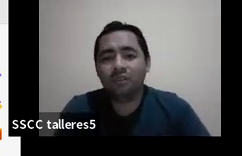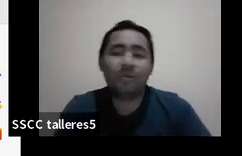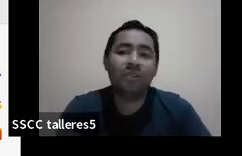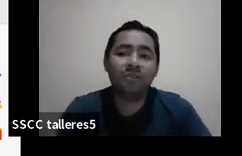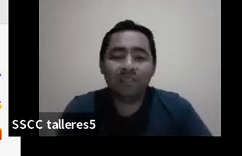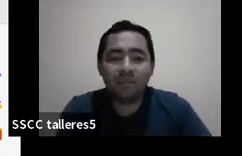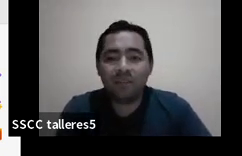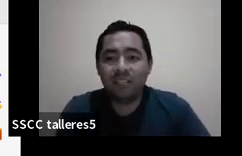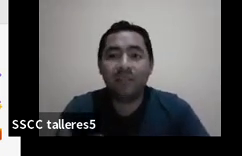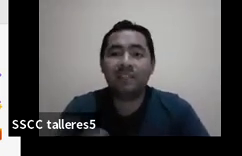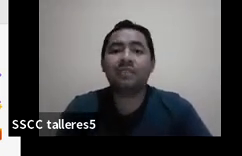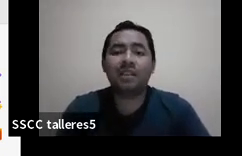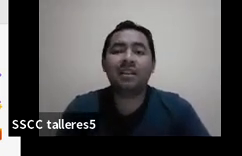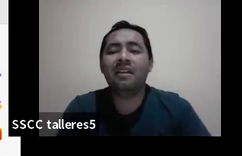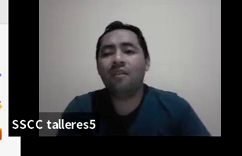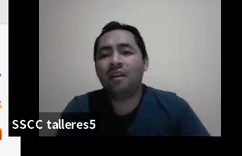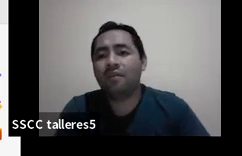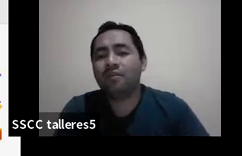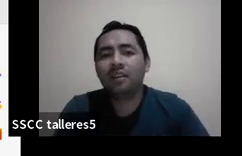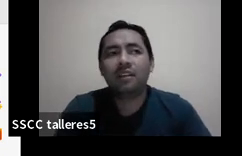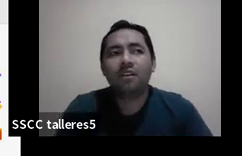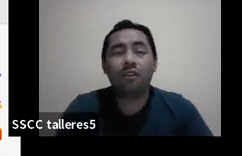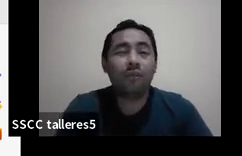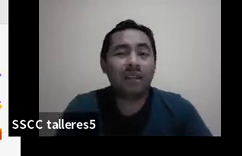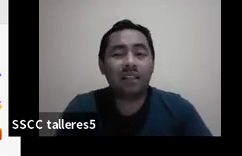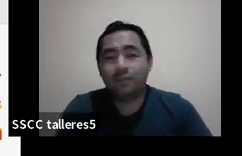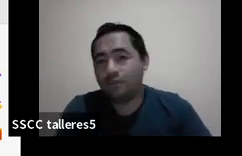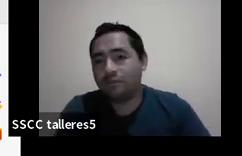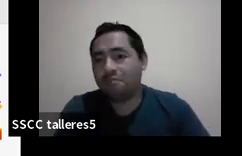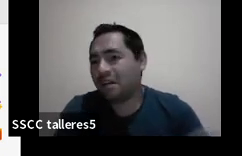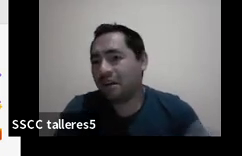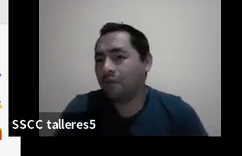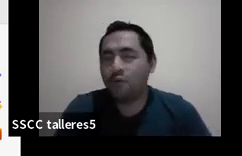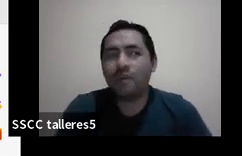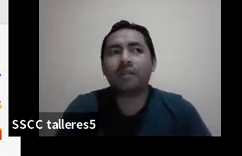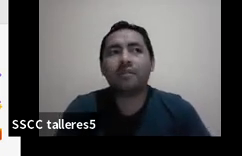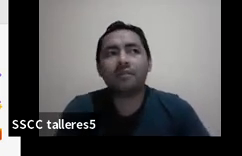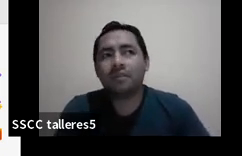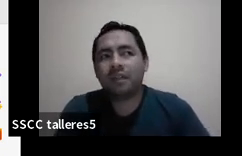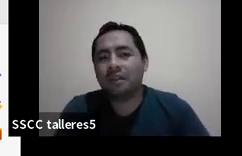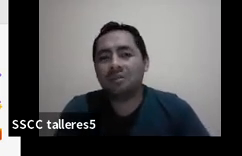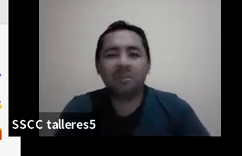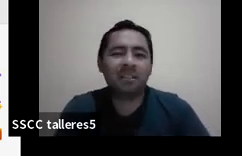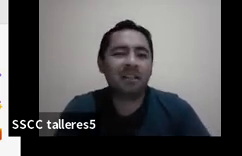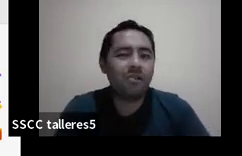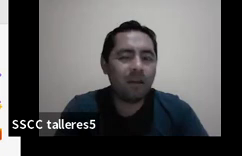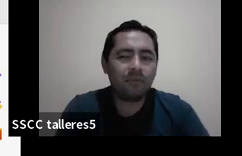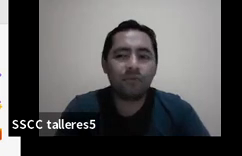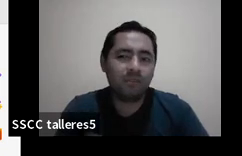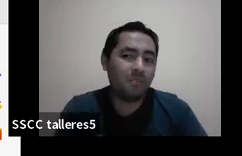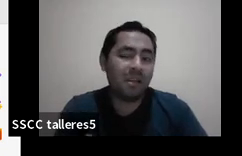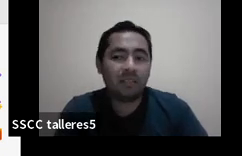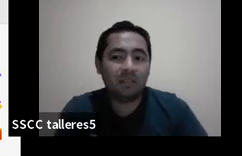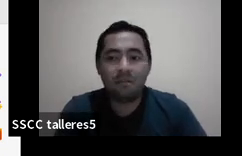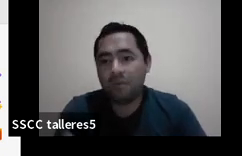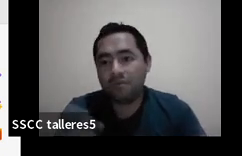O sea, yo les preguntaría a ustedes más bien, ¿es fácil que ustedes lean los labios? Cuando ven la televisión, bajen el volumen, intenten leer los